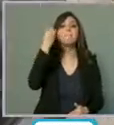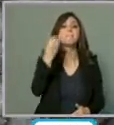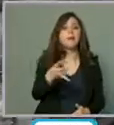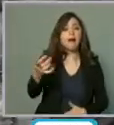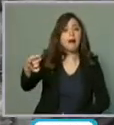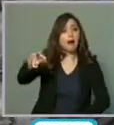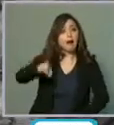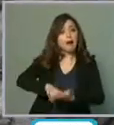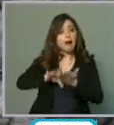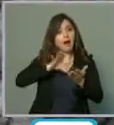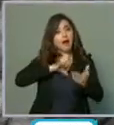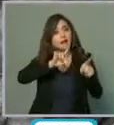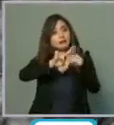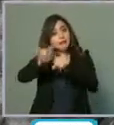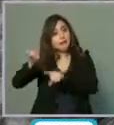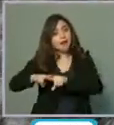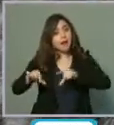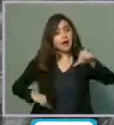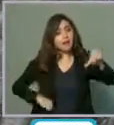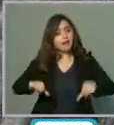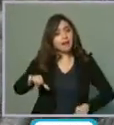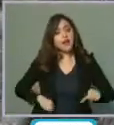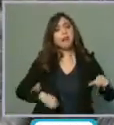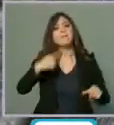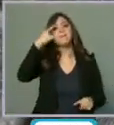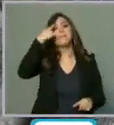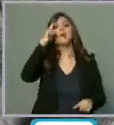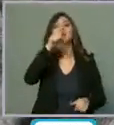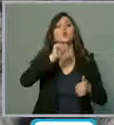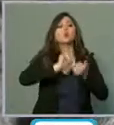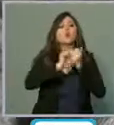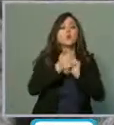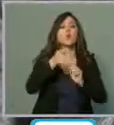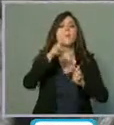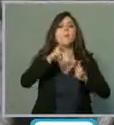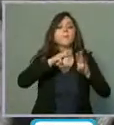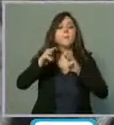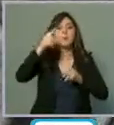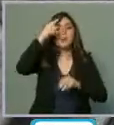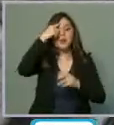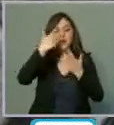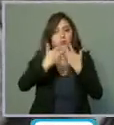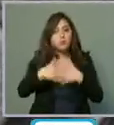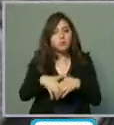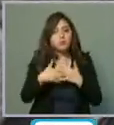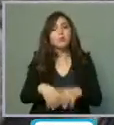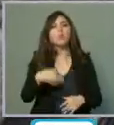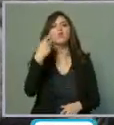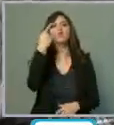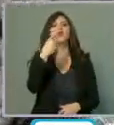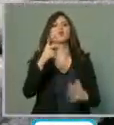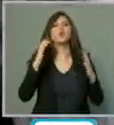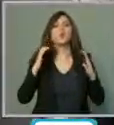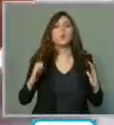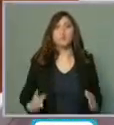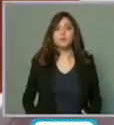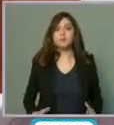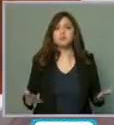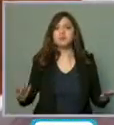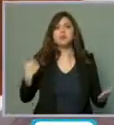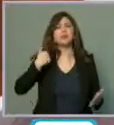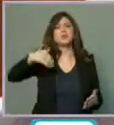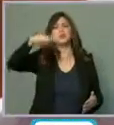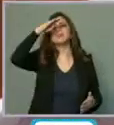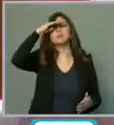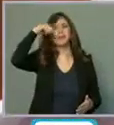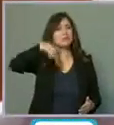actividades además para habilitar, por ejemplo, tus capacidades mentales, tus capacidades físicas. Yo creo que no hay todavía